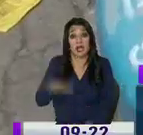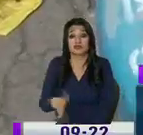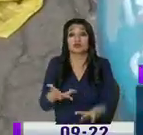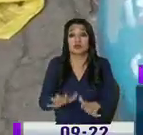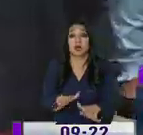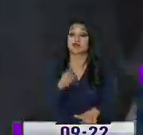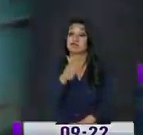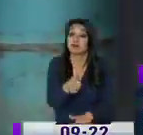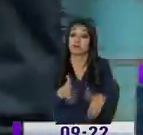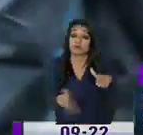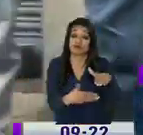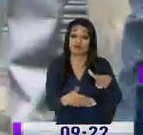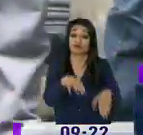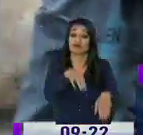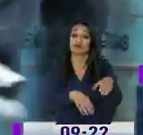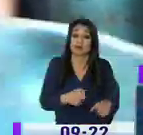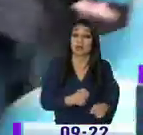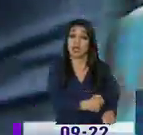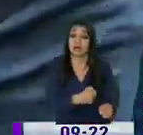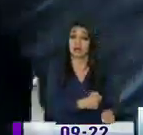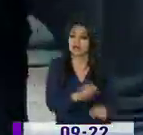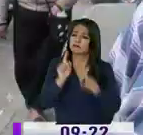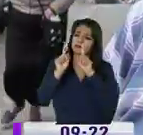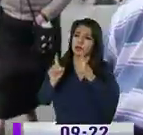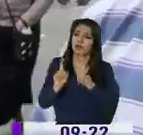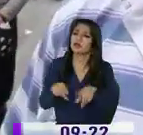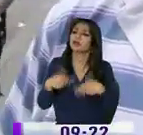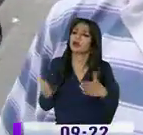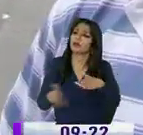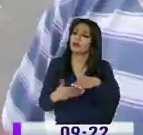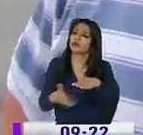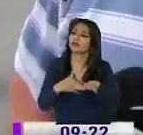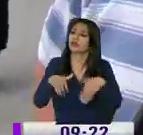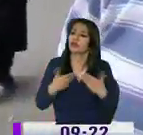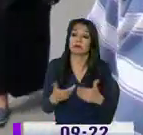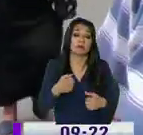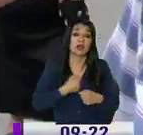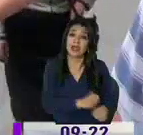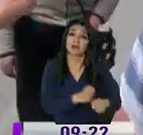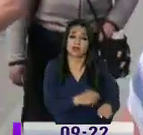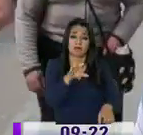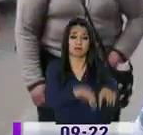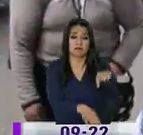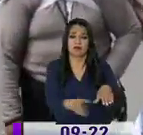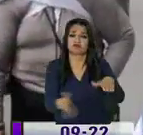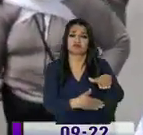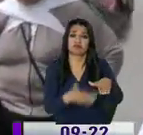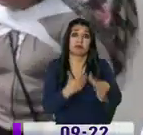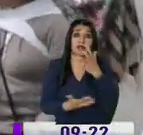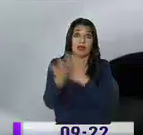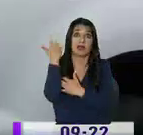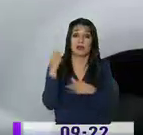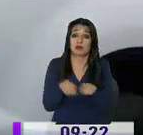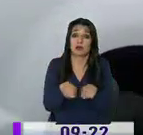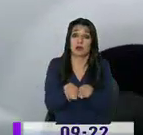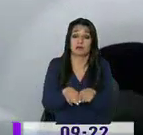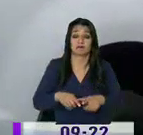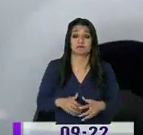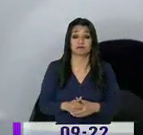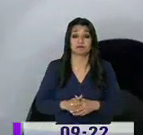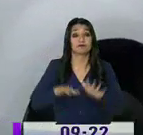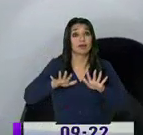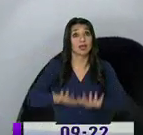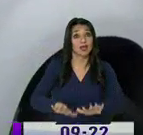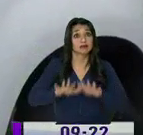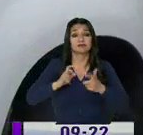tocado utilizar leña. Mientras tanto, ¿con qué está cocinando? Con leña, regresando a la antigüedad. Este es uno